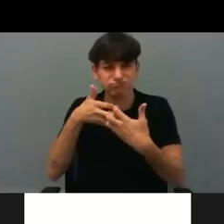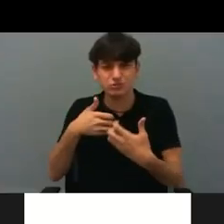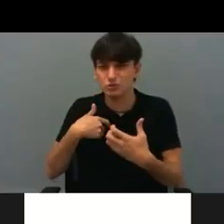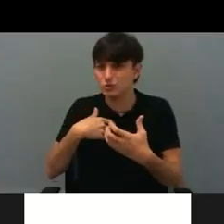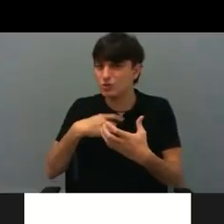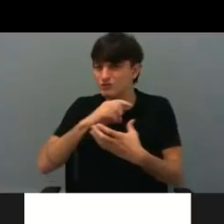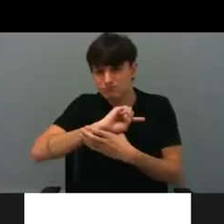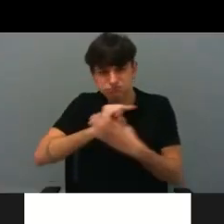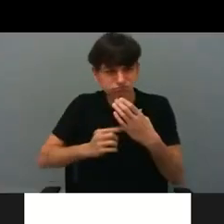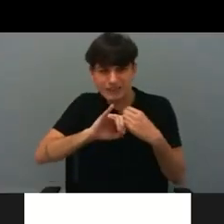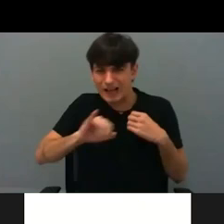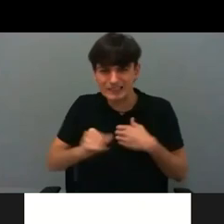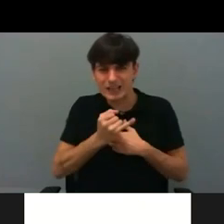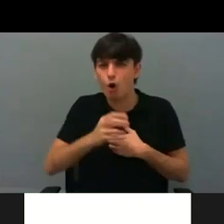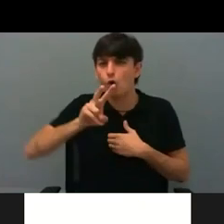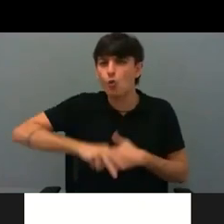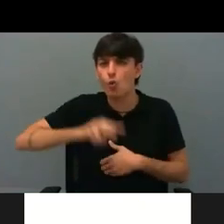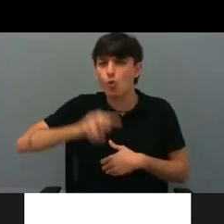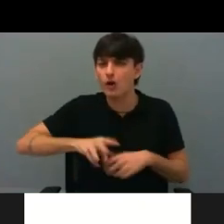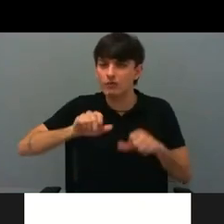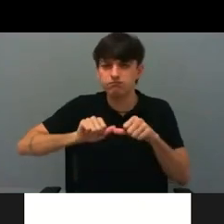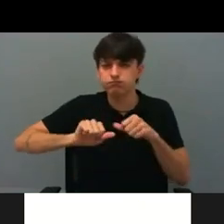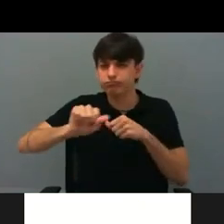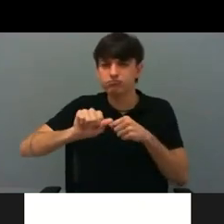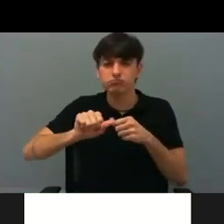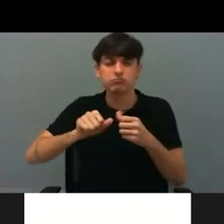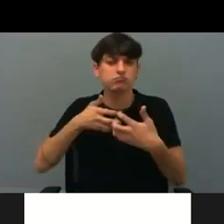de luchar. En un principio